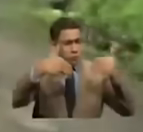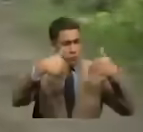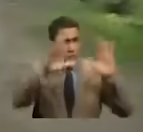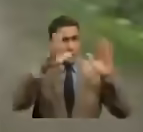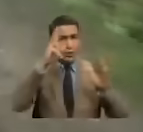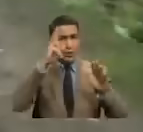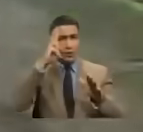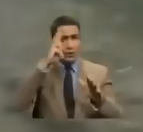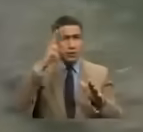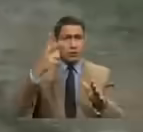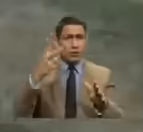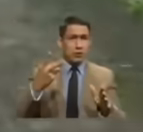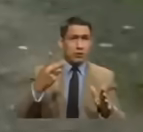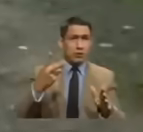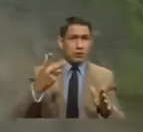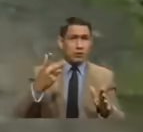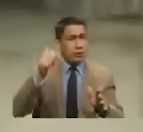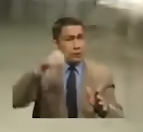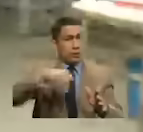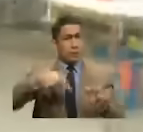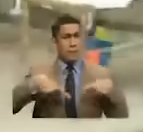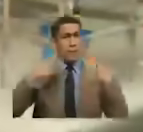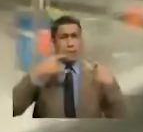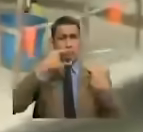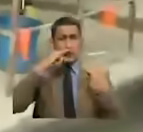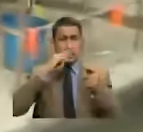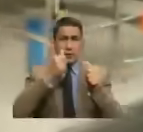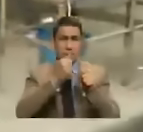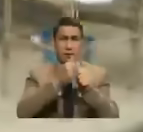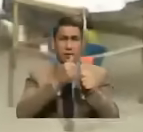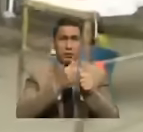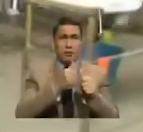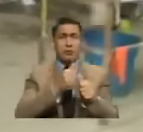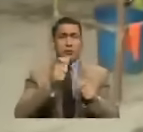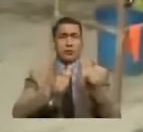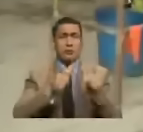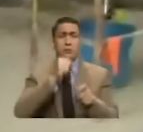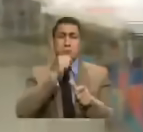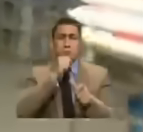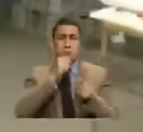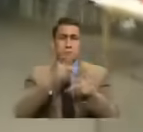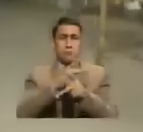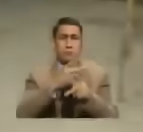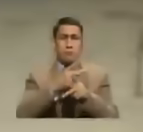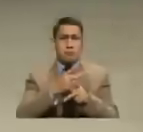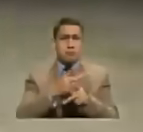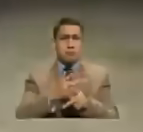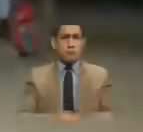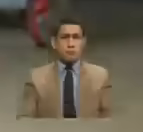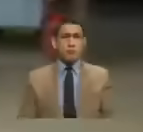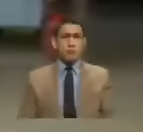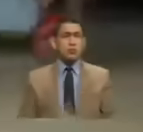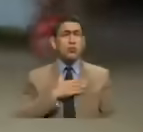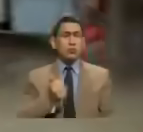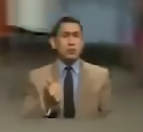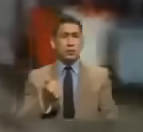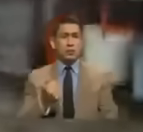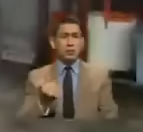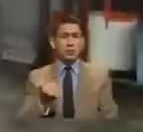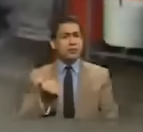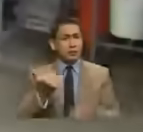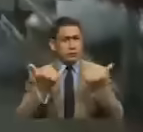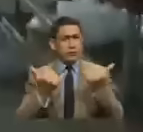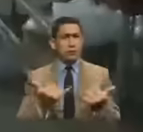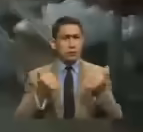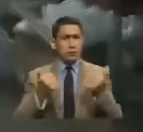hay niños, personas adultas, mayores. Digamos, vamos para allá en calle propia. ¿Cómo están las cosas? Pues ahorita está bien, está todo bien hasta